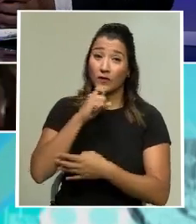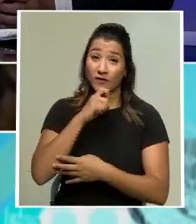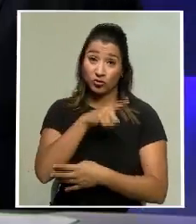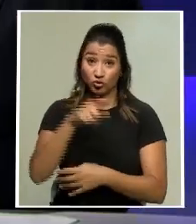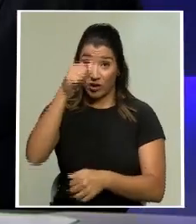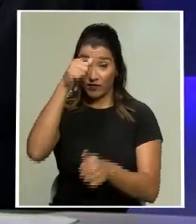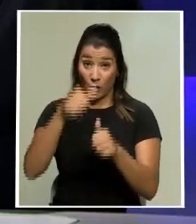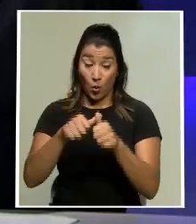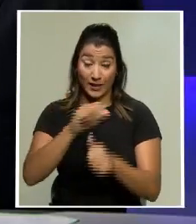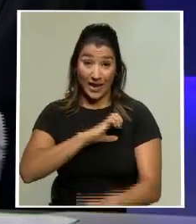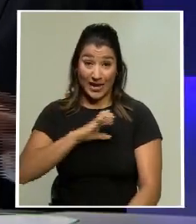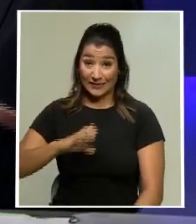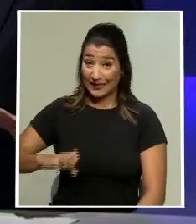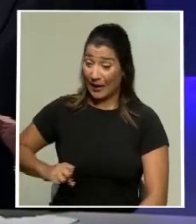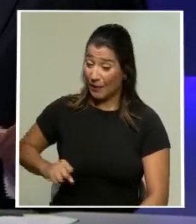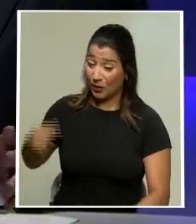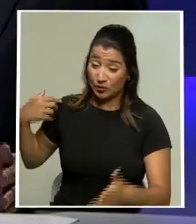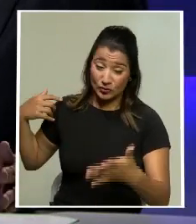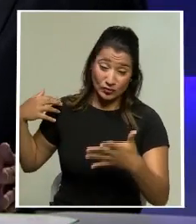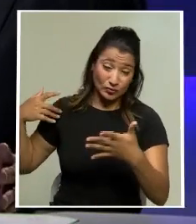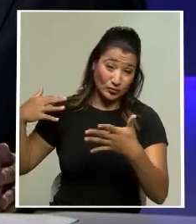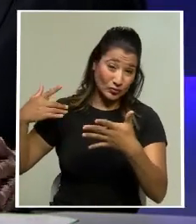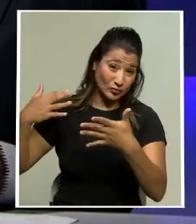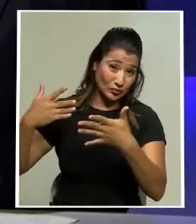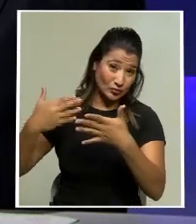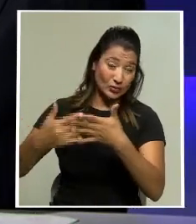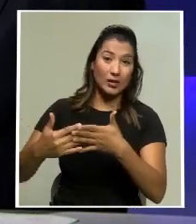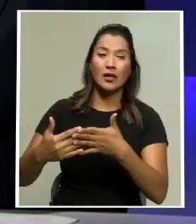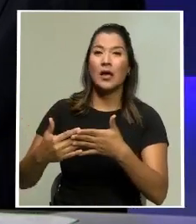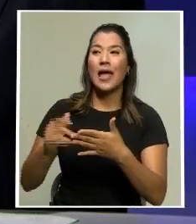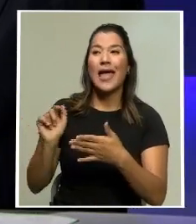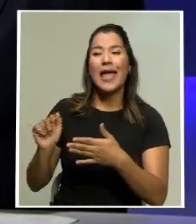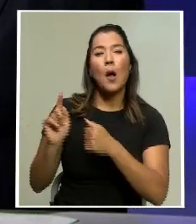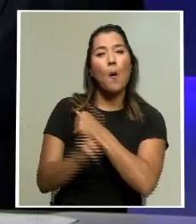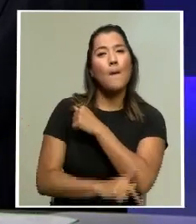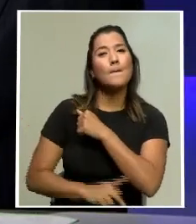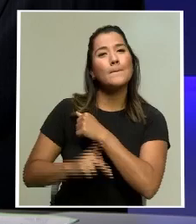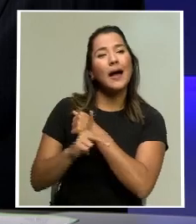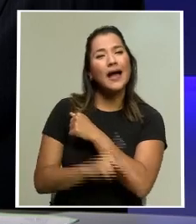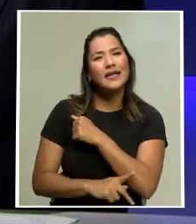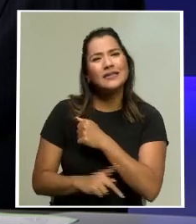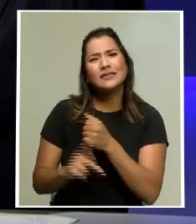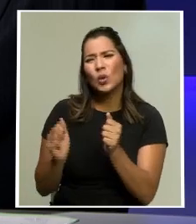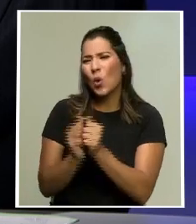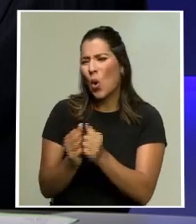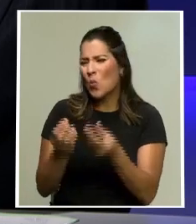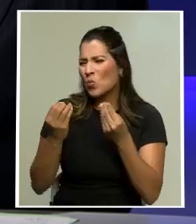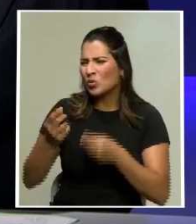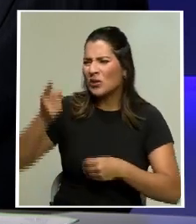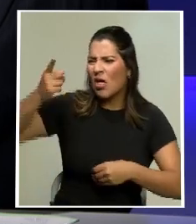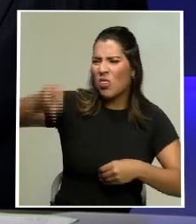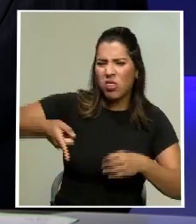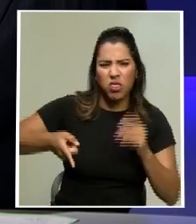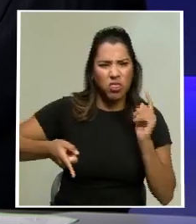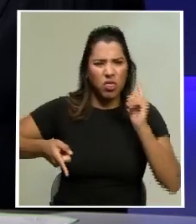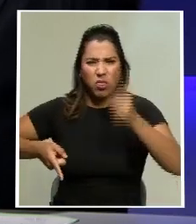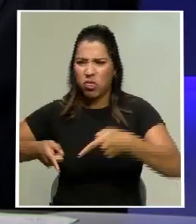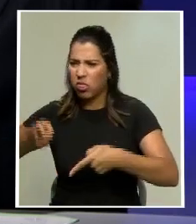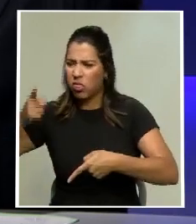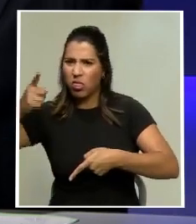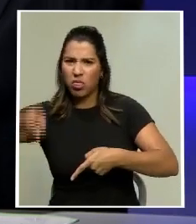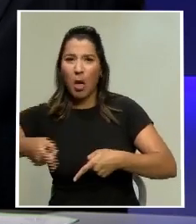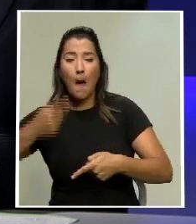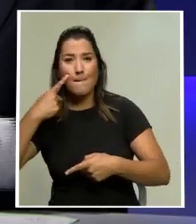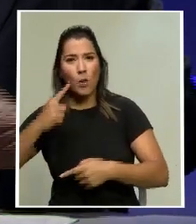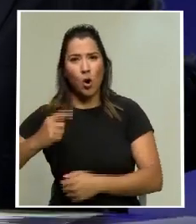ha sido, a lo largo de su historia, un país muy plagado de dictaduras militares. Y